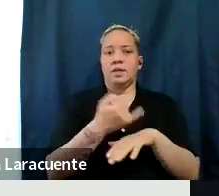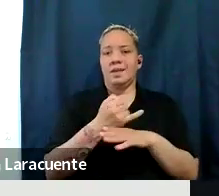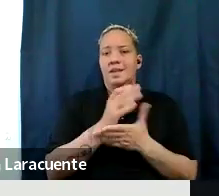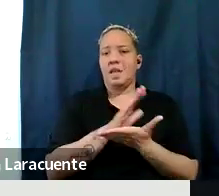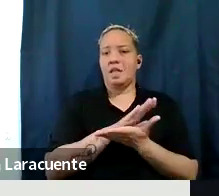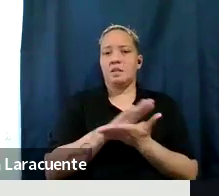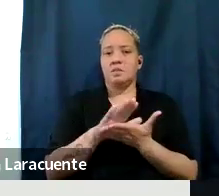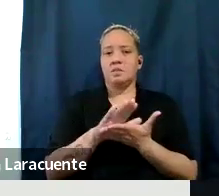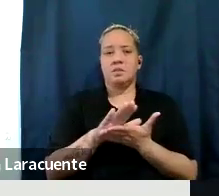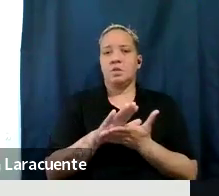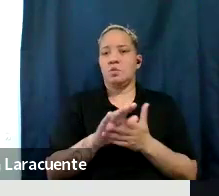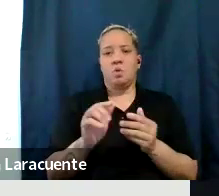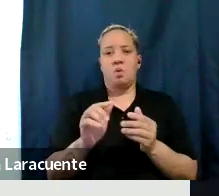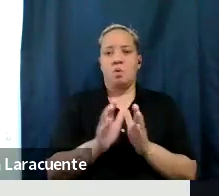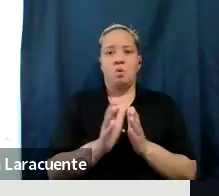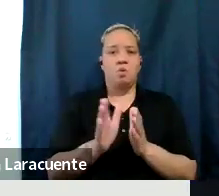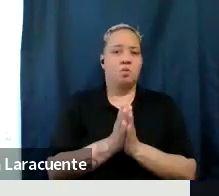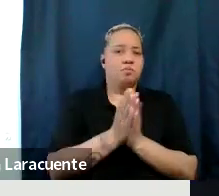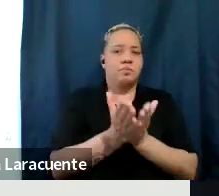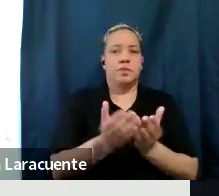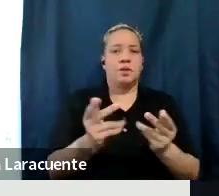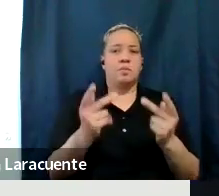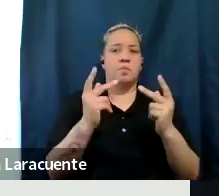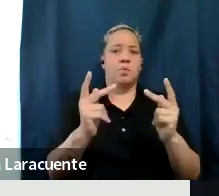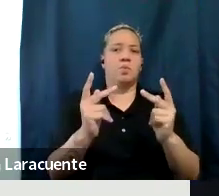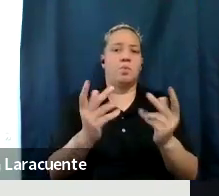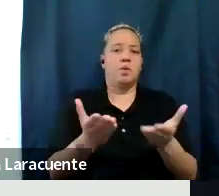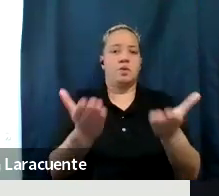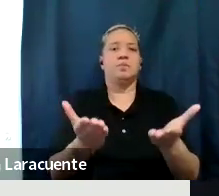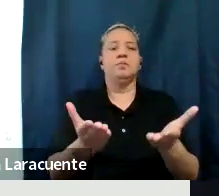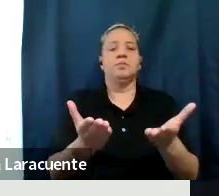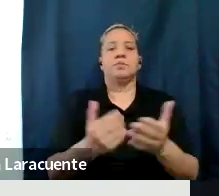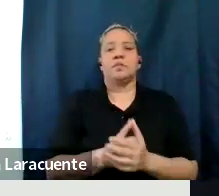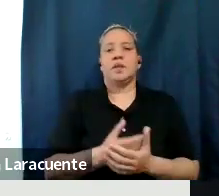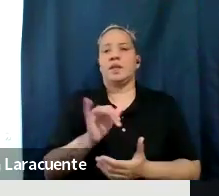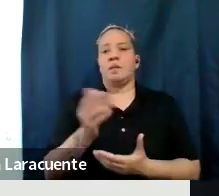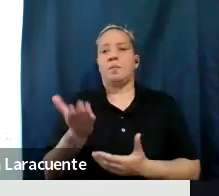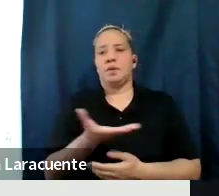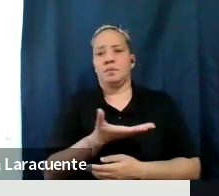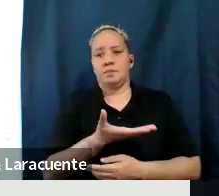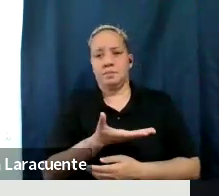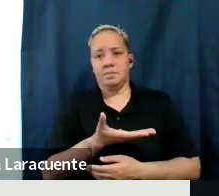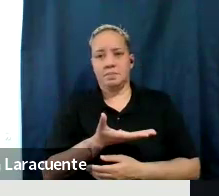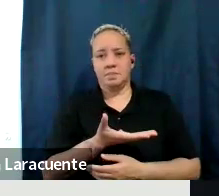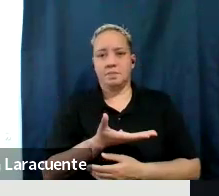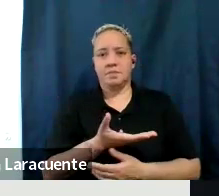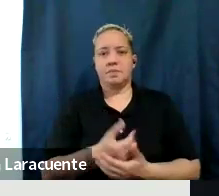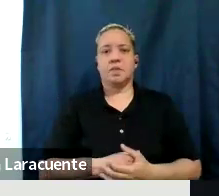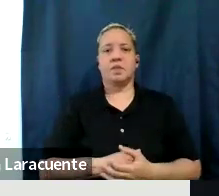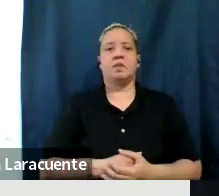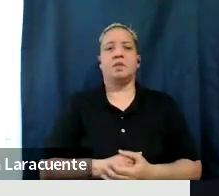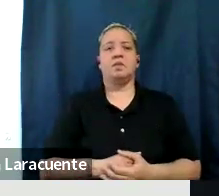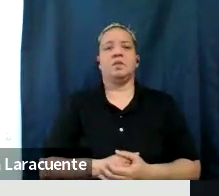haber publicado en vida y tampoco este otro, del que les muestro los 3 ejemplares existentes, que